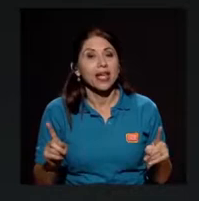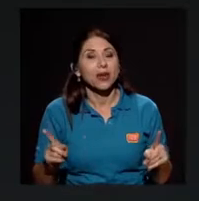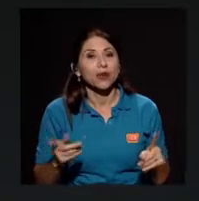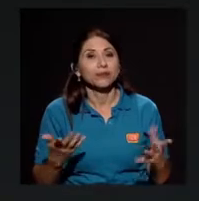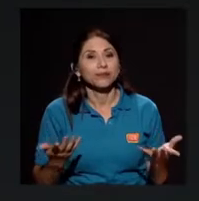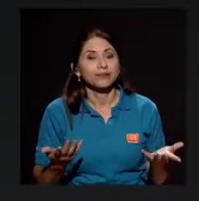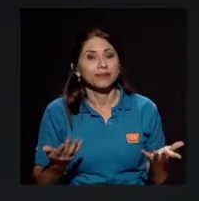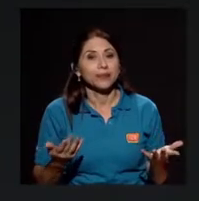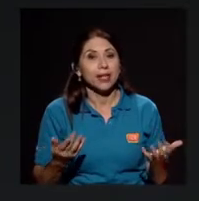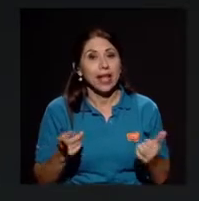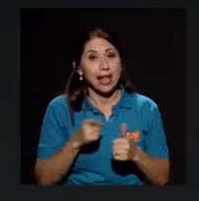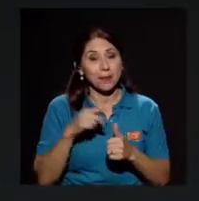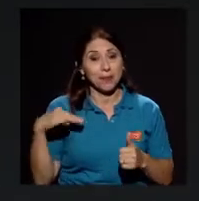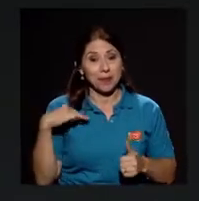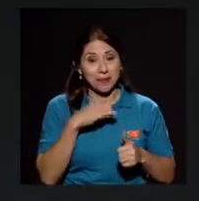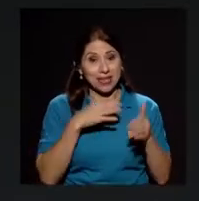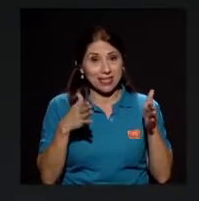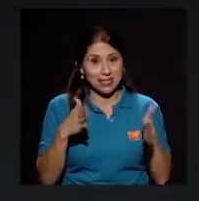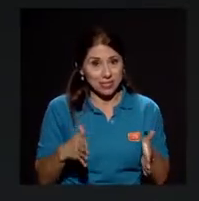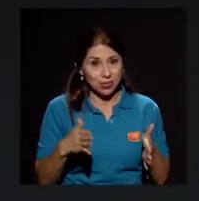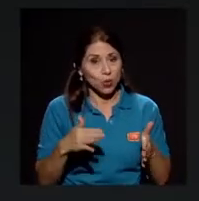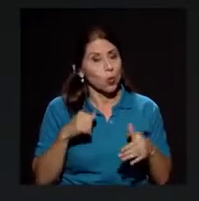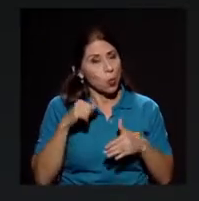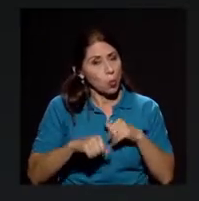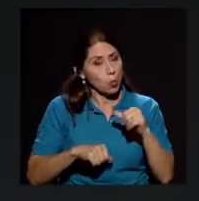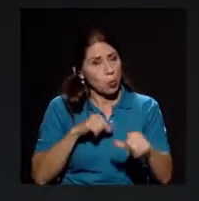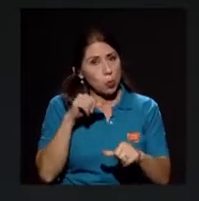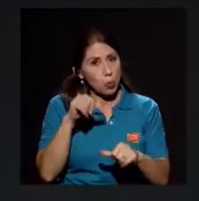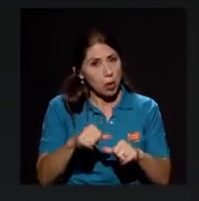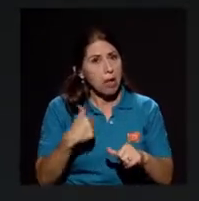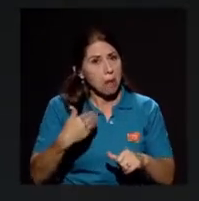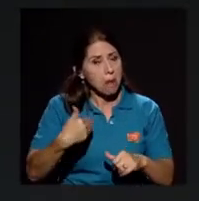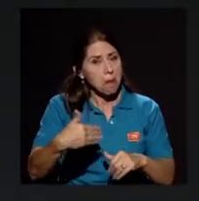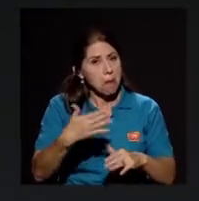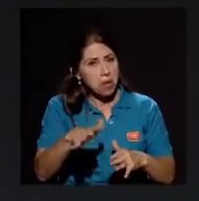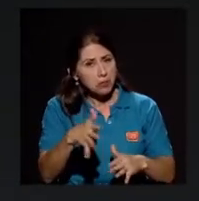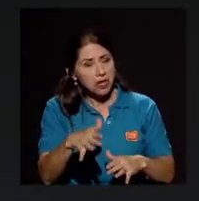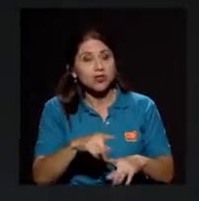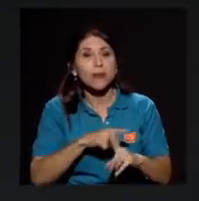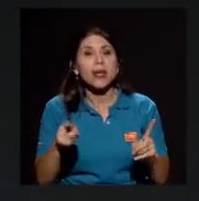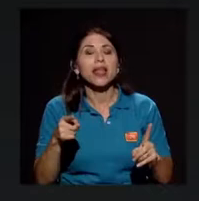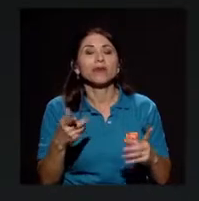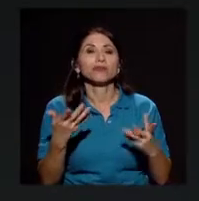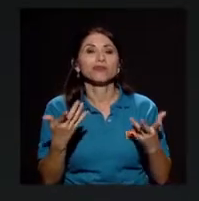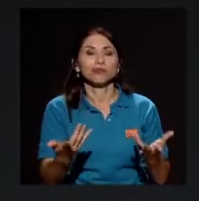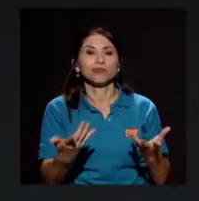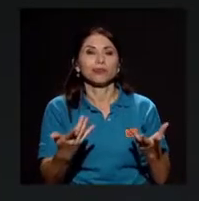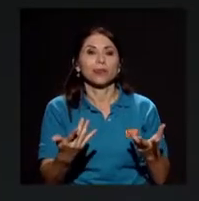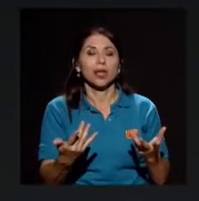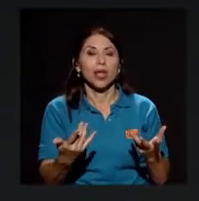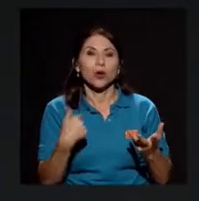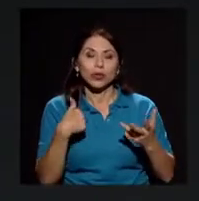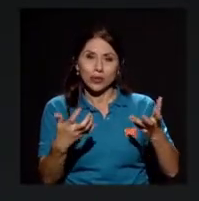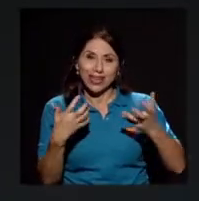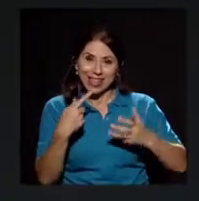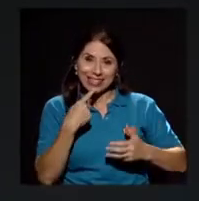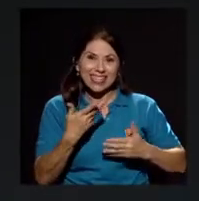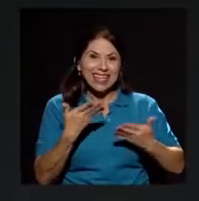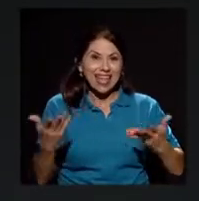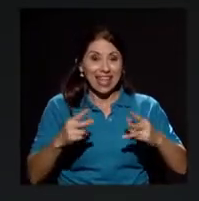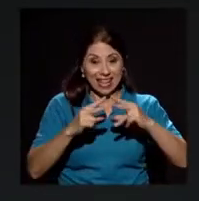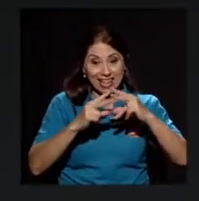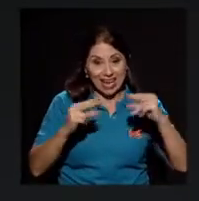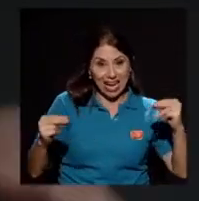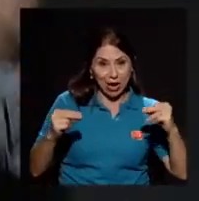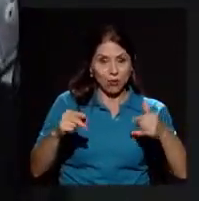primero había estado haciendo esfuerzos y ahí levantando más o menos pero lo que quería destacar era que nicaragua